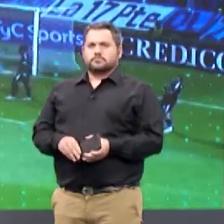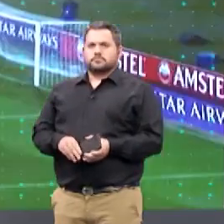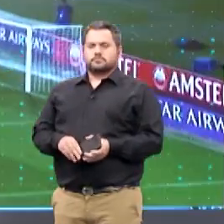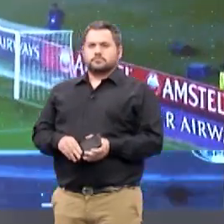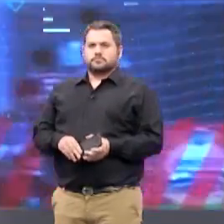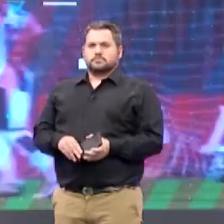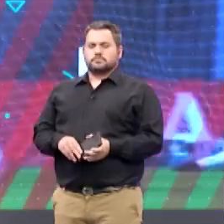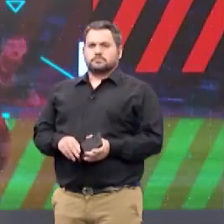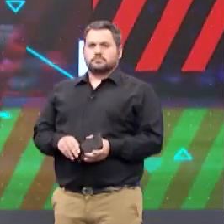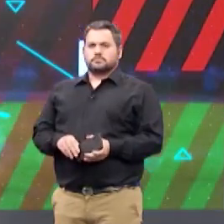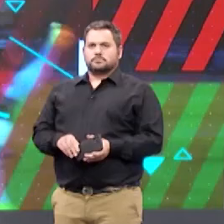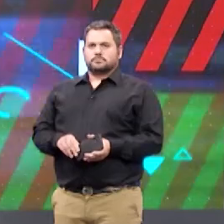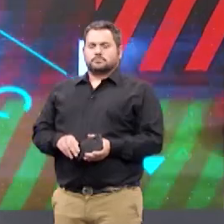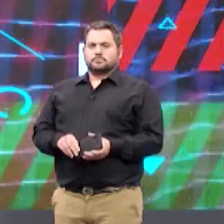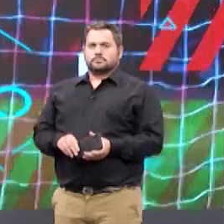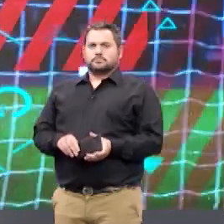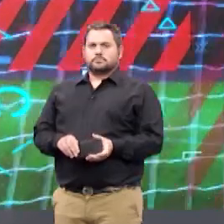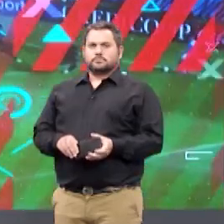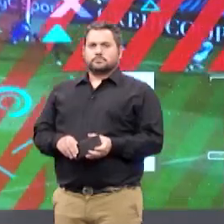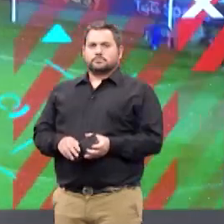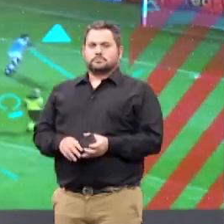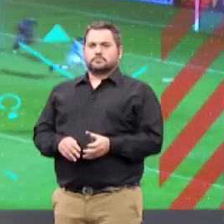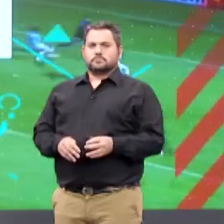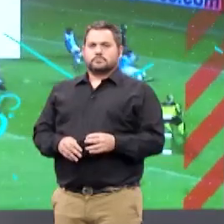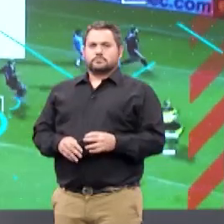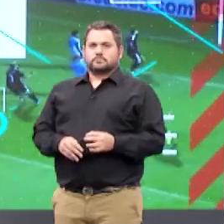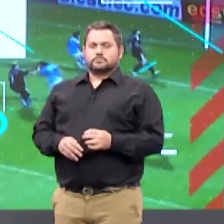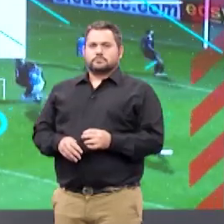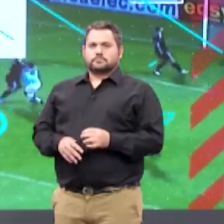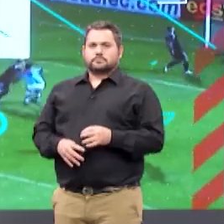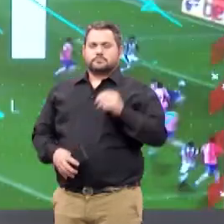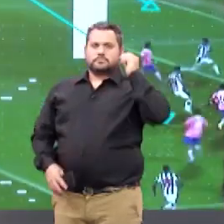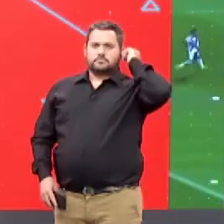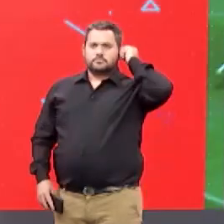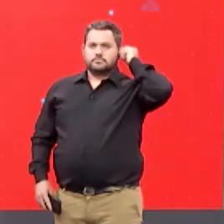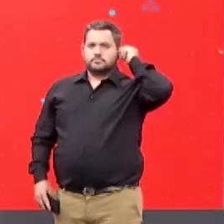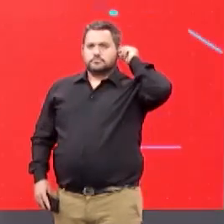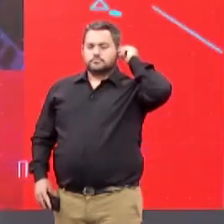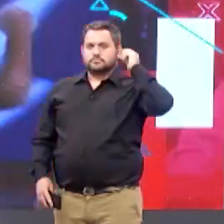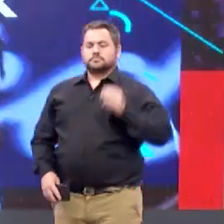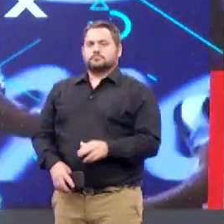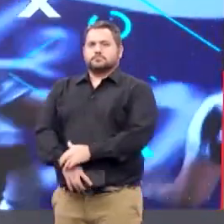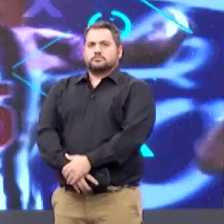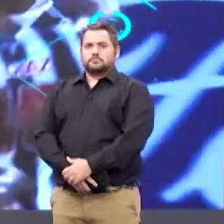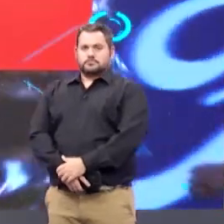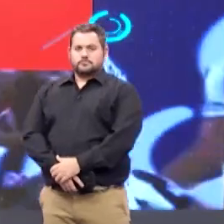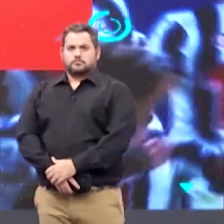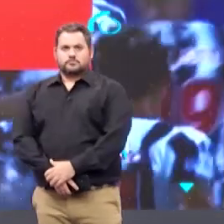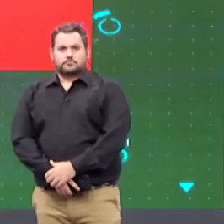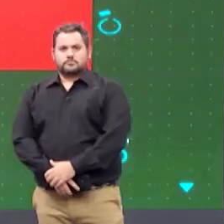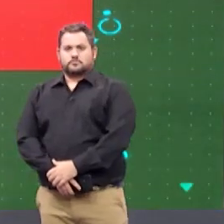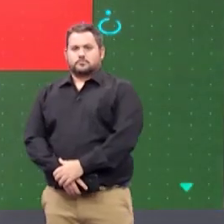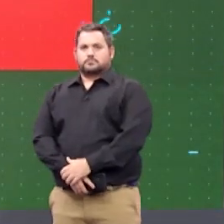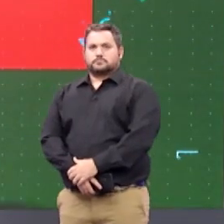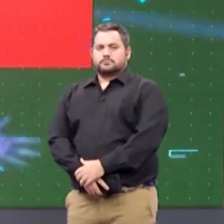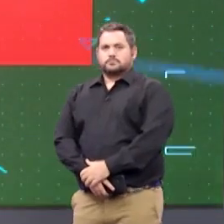Sí, se van a reír. Pues, a ver. Porque no me siento mal ni nada, pero vos sabés que hace mucho que... No tengo ni